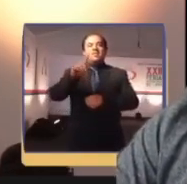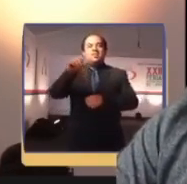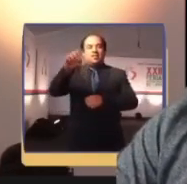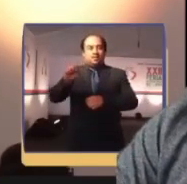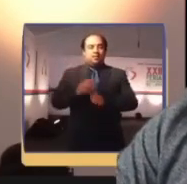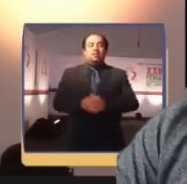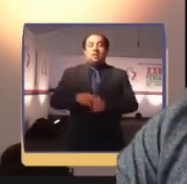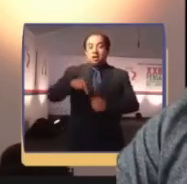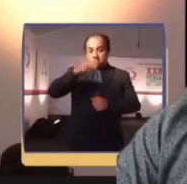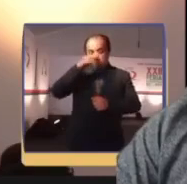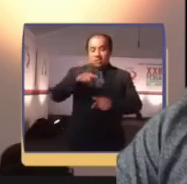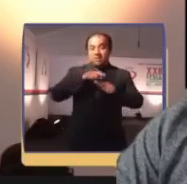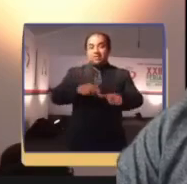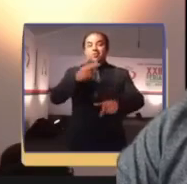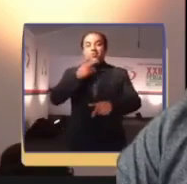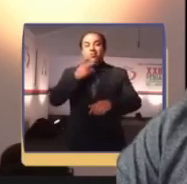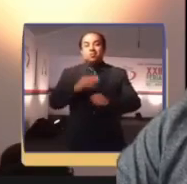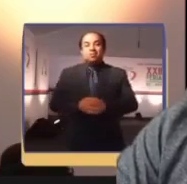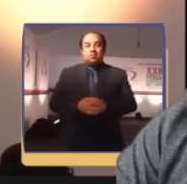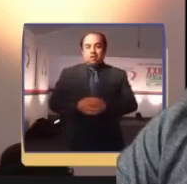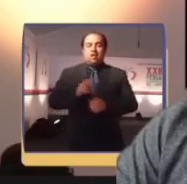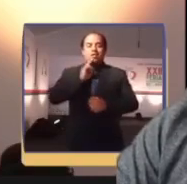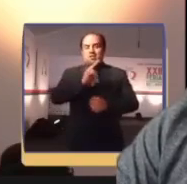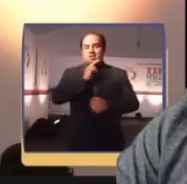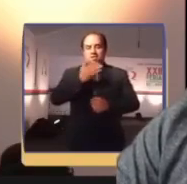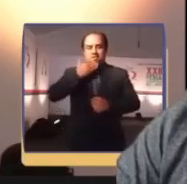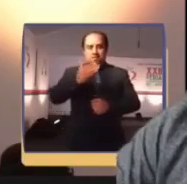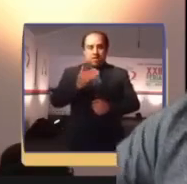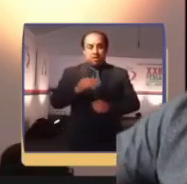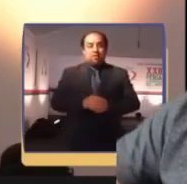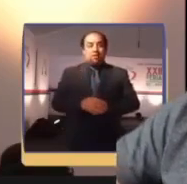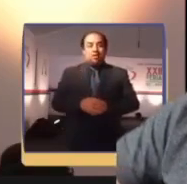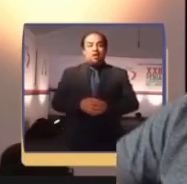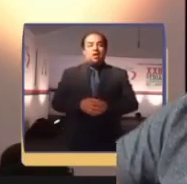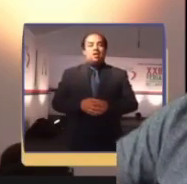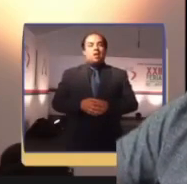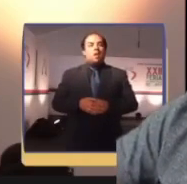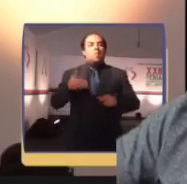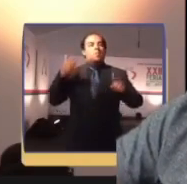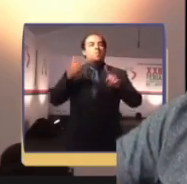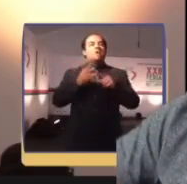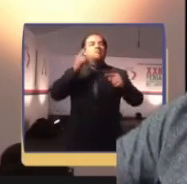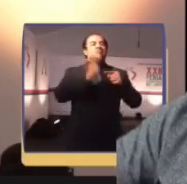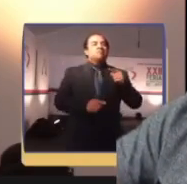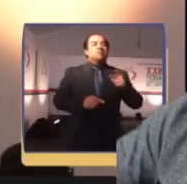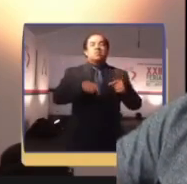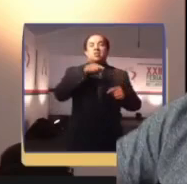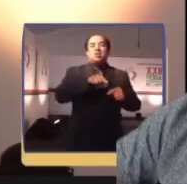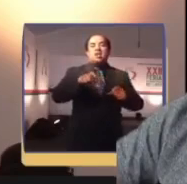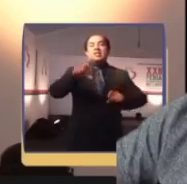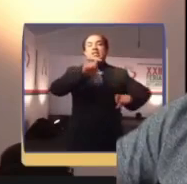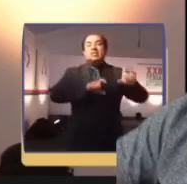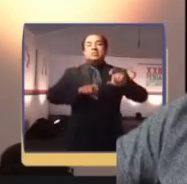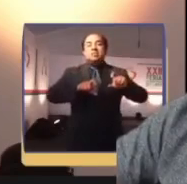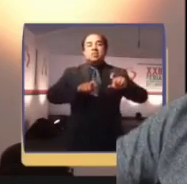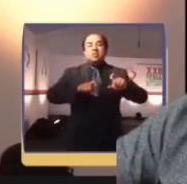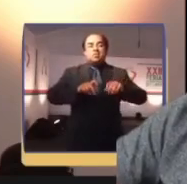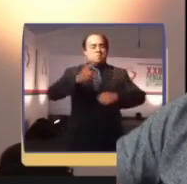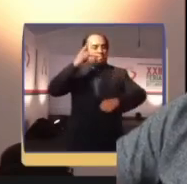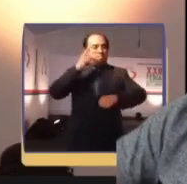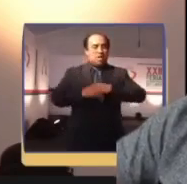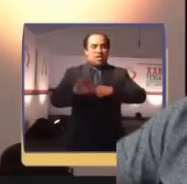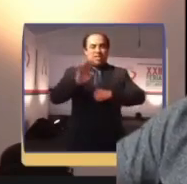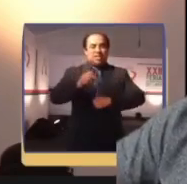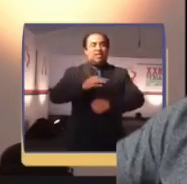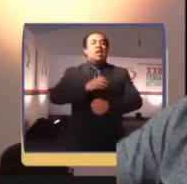seguimos utilizando Ese sí es una buena noticia porque vamos envía de quitarlo un producto extraordinariamente tóxico probadamente